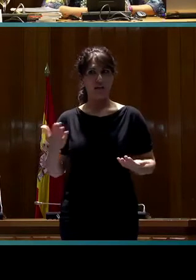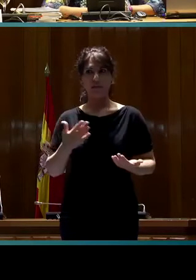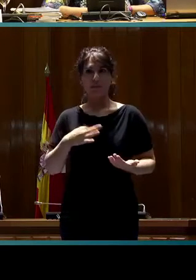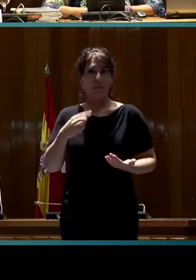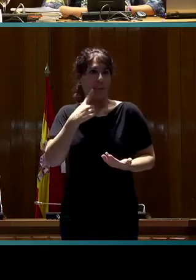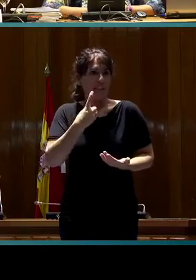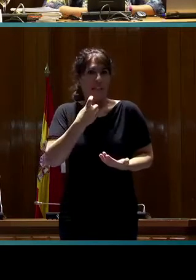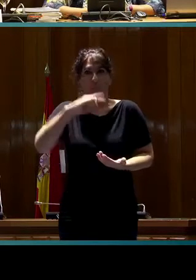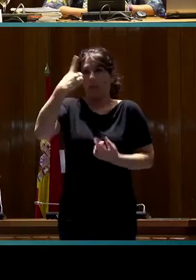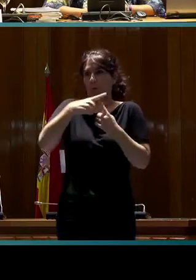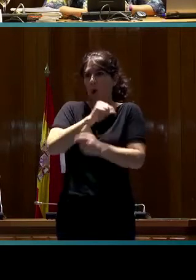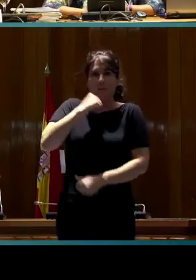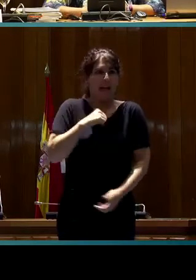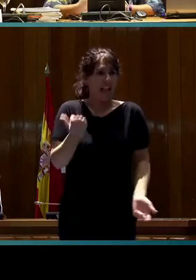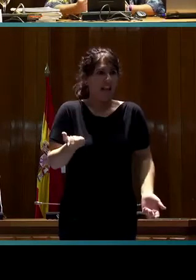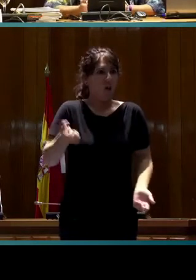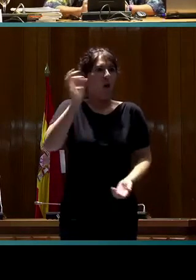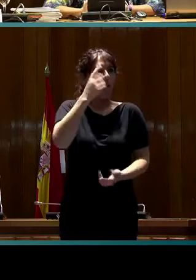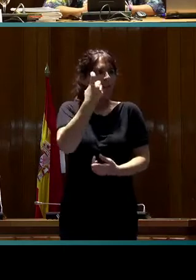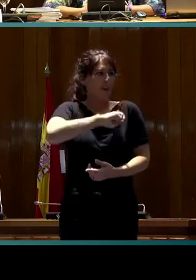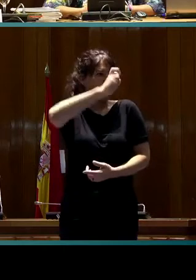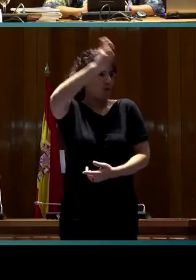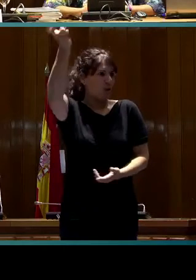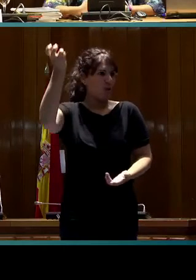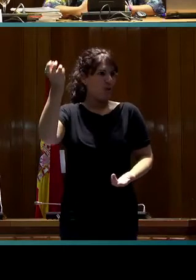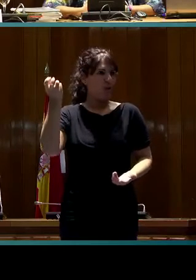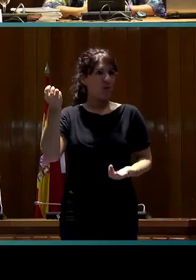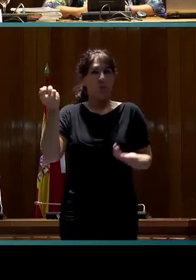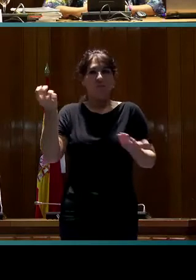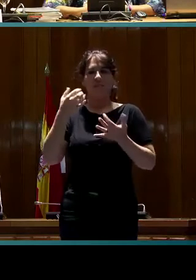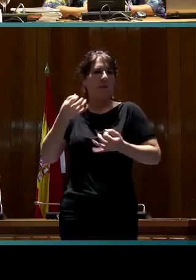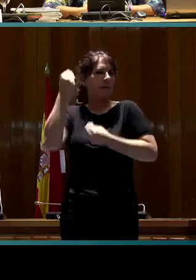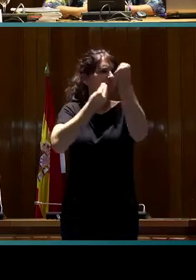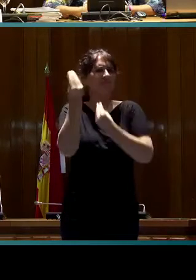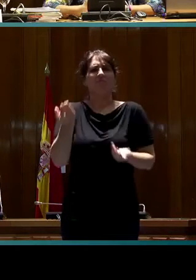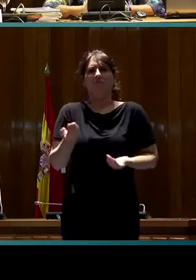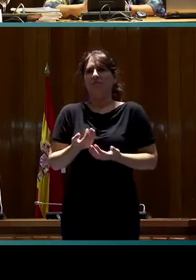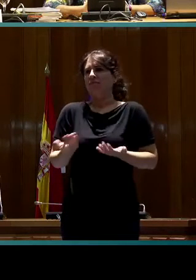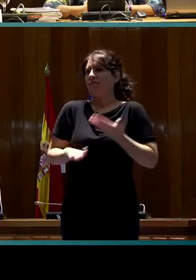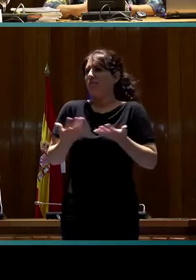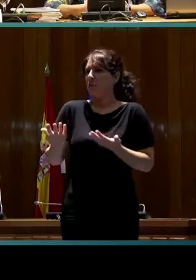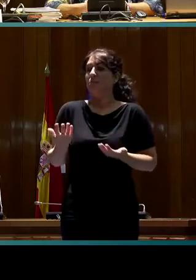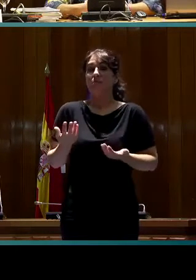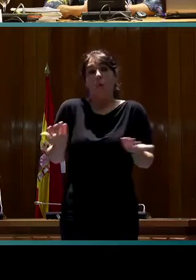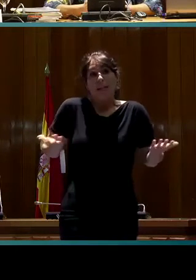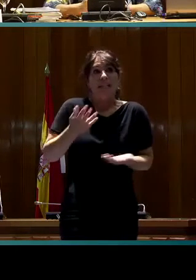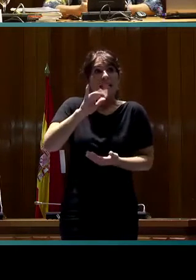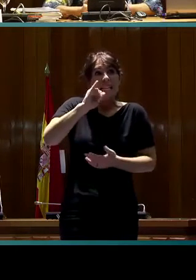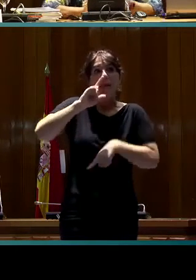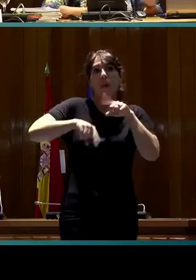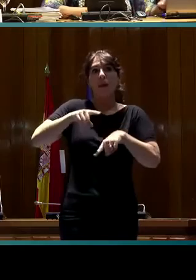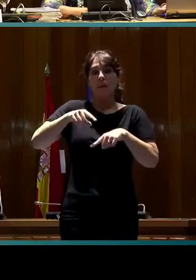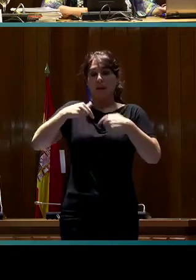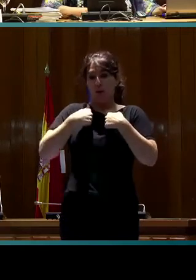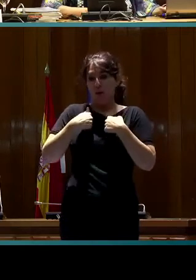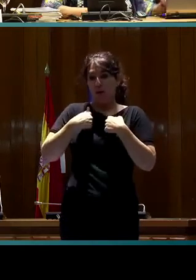un hospital? ¿O no necesitarán antes pues, otras cosas, ¿no? Y tú siempre piensas, pues sí, quizás hay, según las necesidades que tú quieras